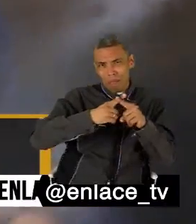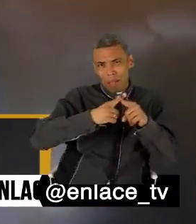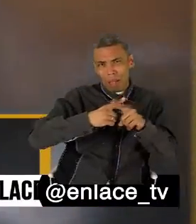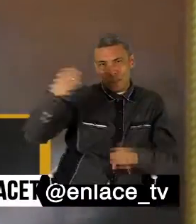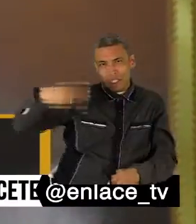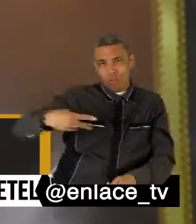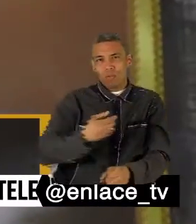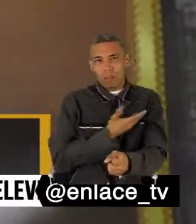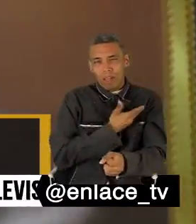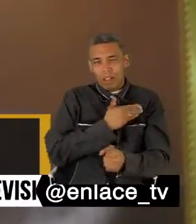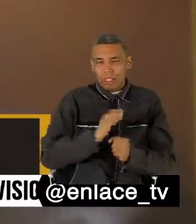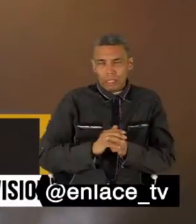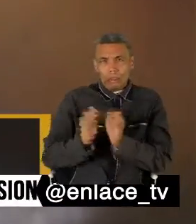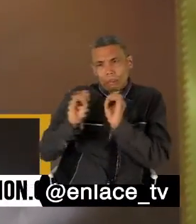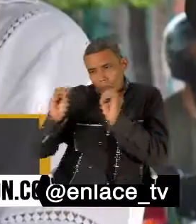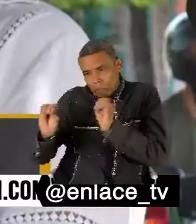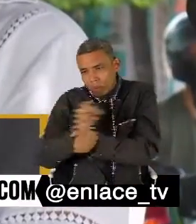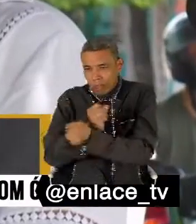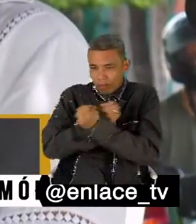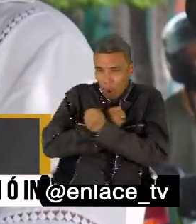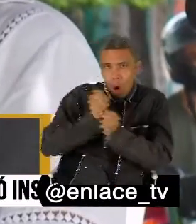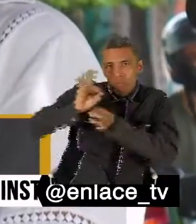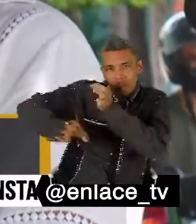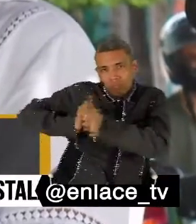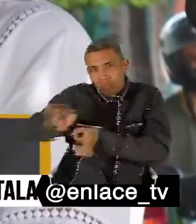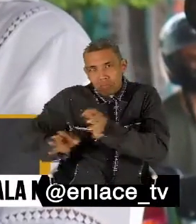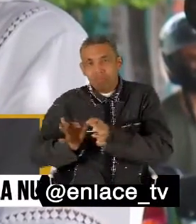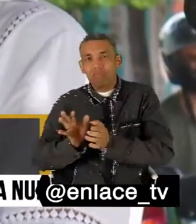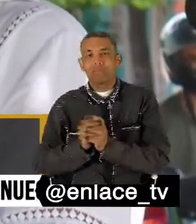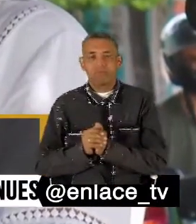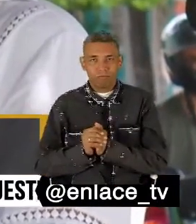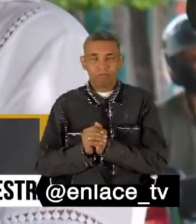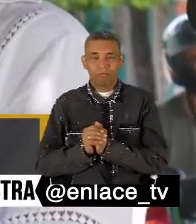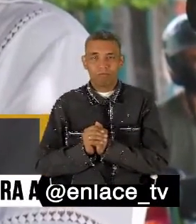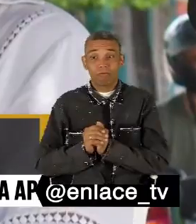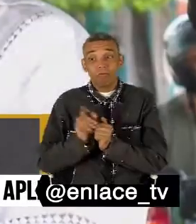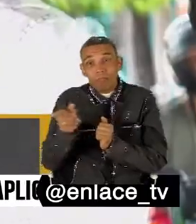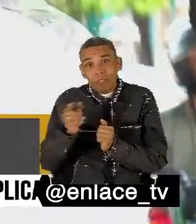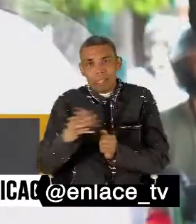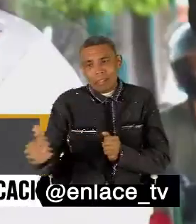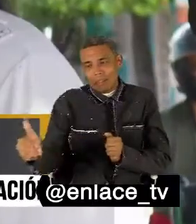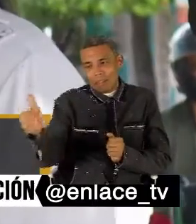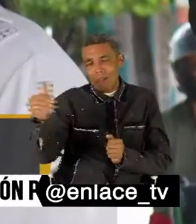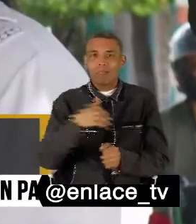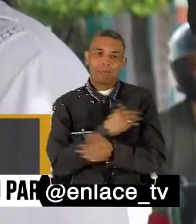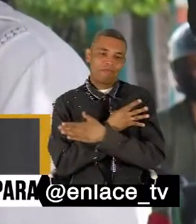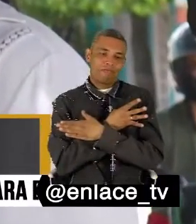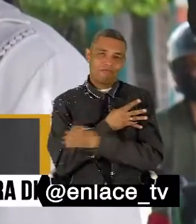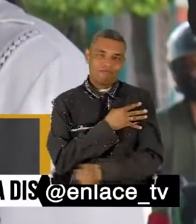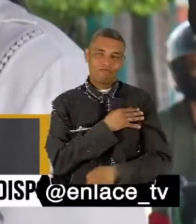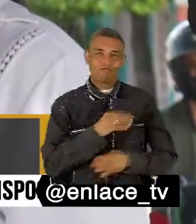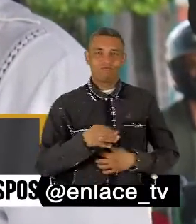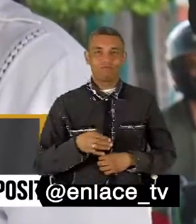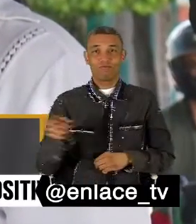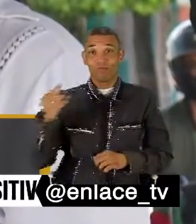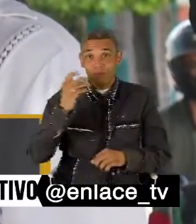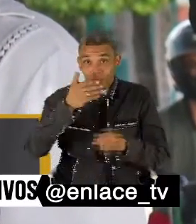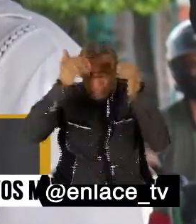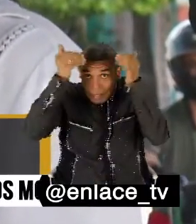criaban con todo el amor del mundo y le brindaron un hogar en donde él pudo ser feliz. Él tenía una discapacidad